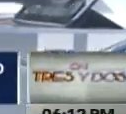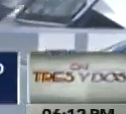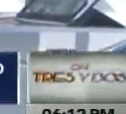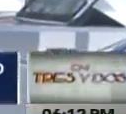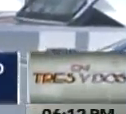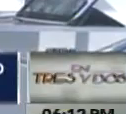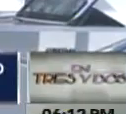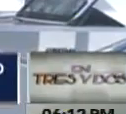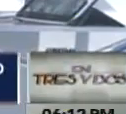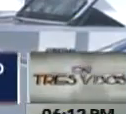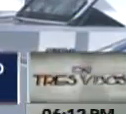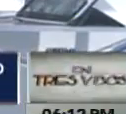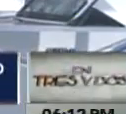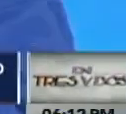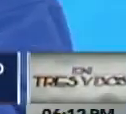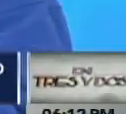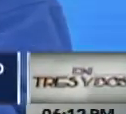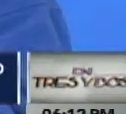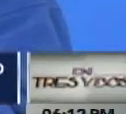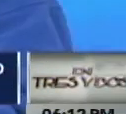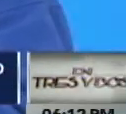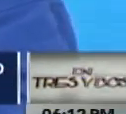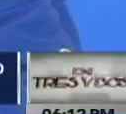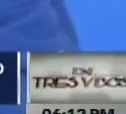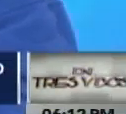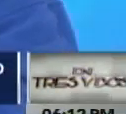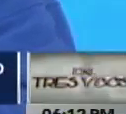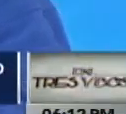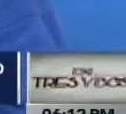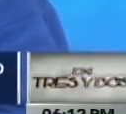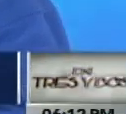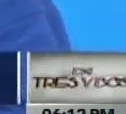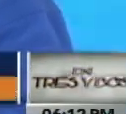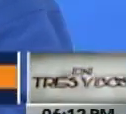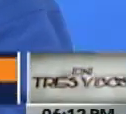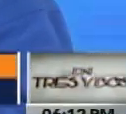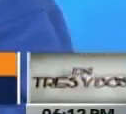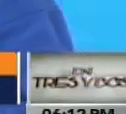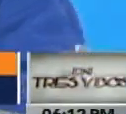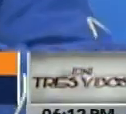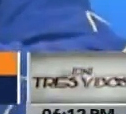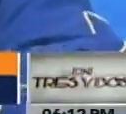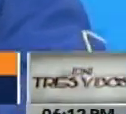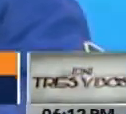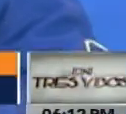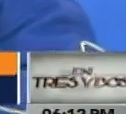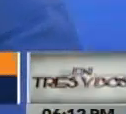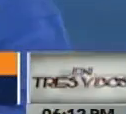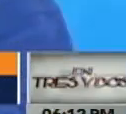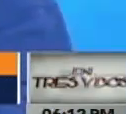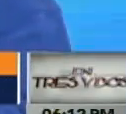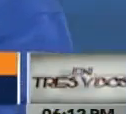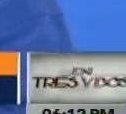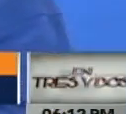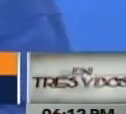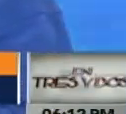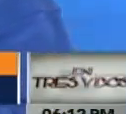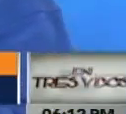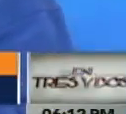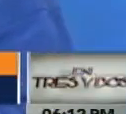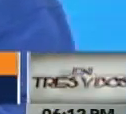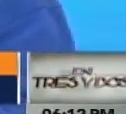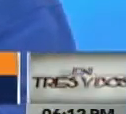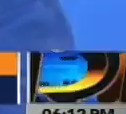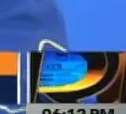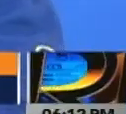10 días y no una semana o no un mes? ¿La fortaleza o la fragilidad? Yo creo que la fortaleza fundamental del diálogo es la voluntad irrenunciable del presidente Nicolás